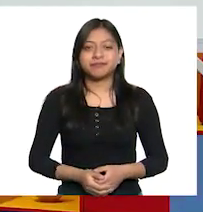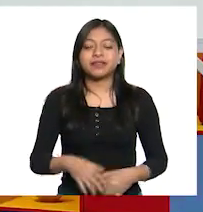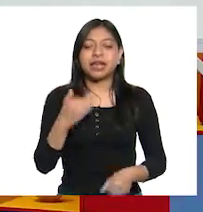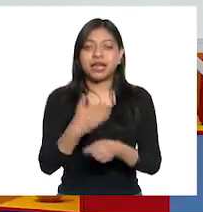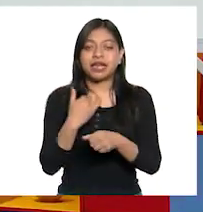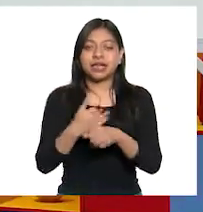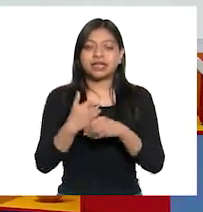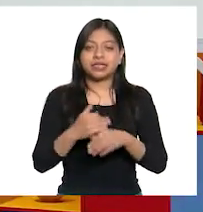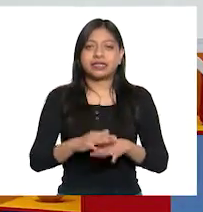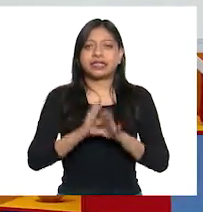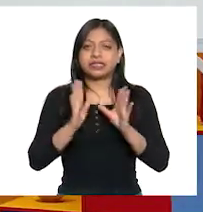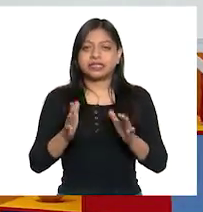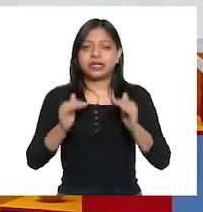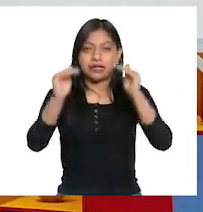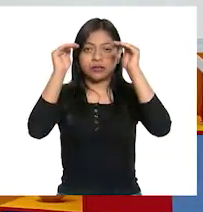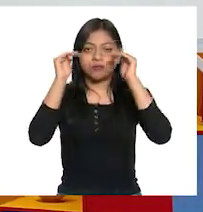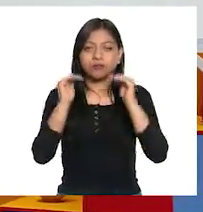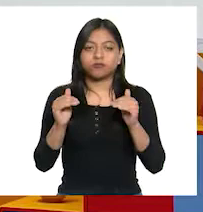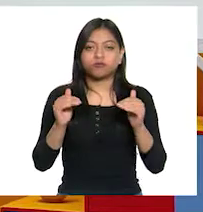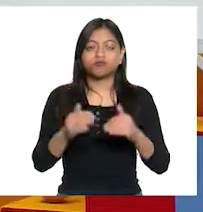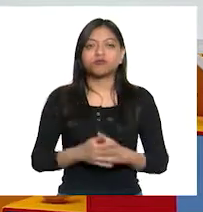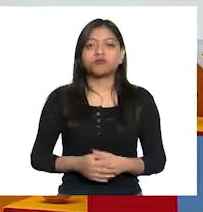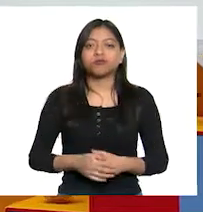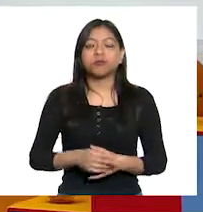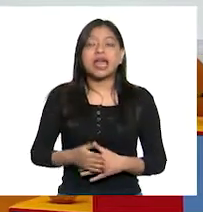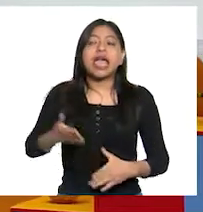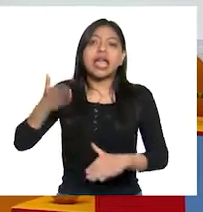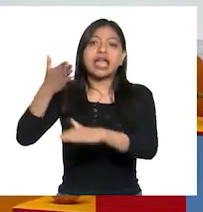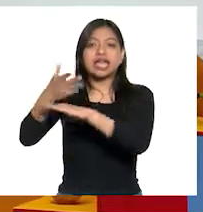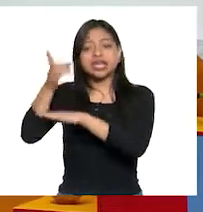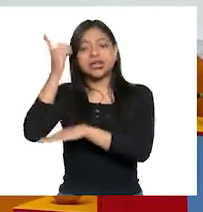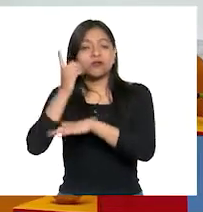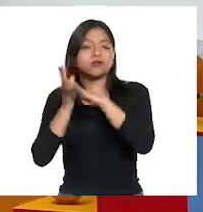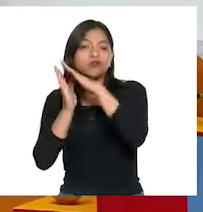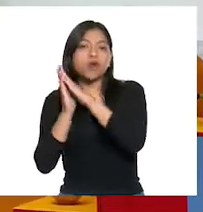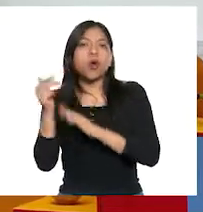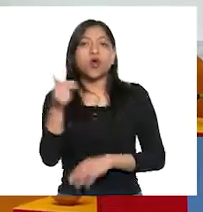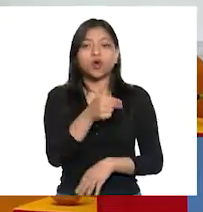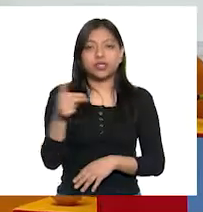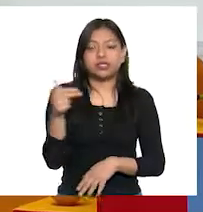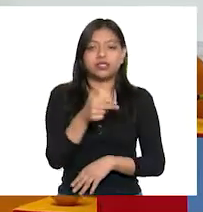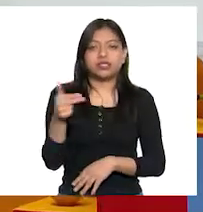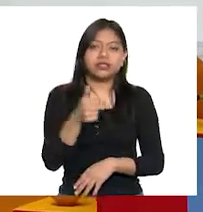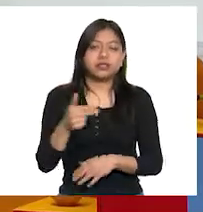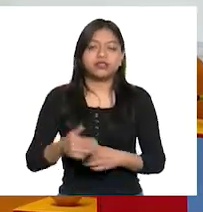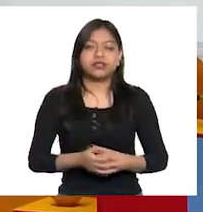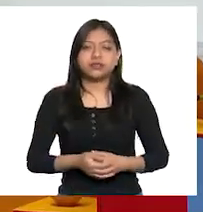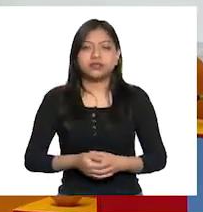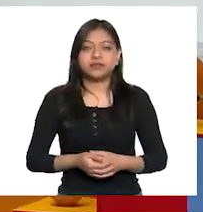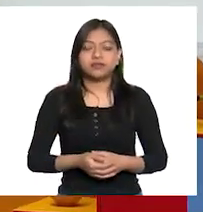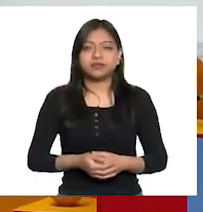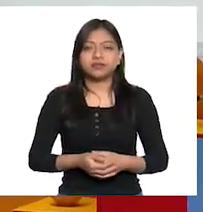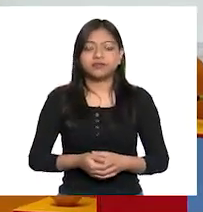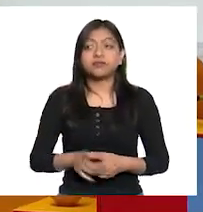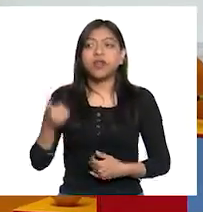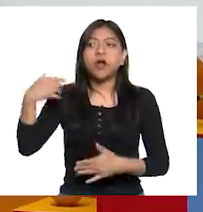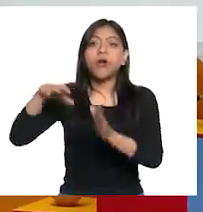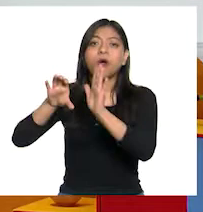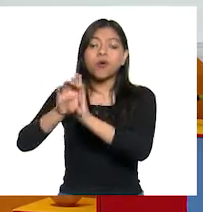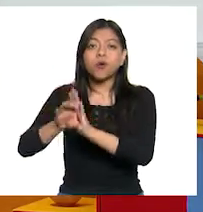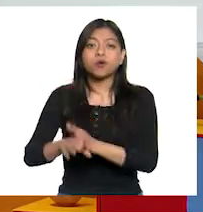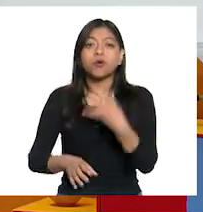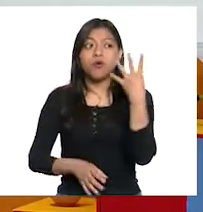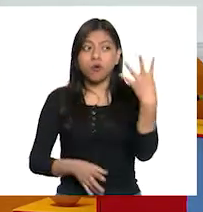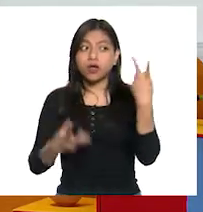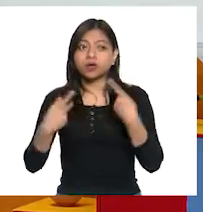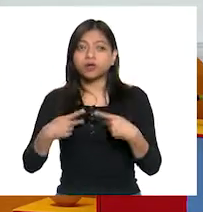dice que es la habitación una noche, dos días. Pero, ¿alquilaron la habitación para cuatro